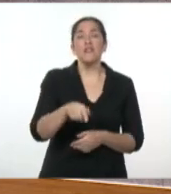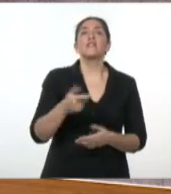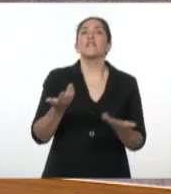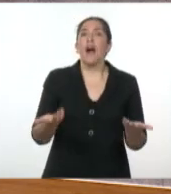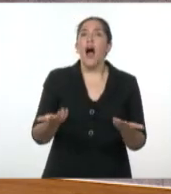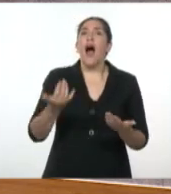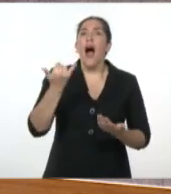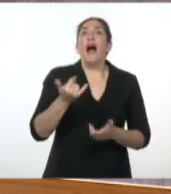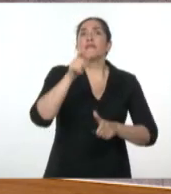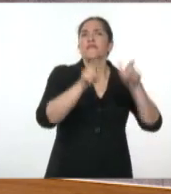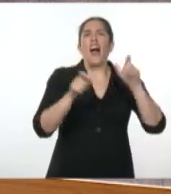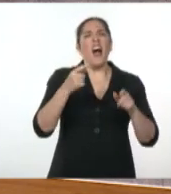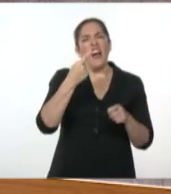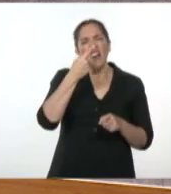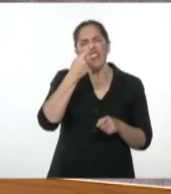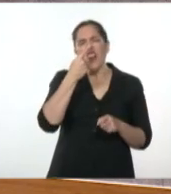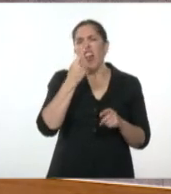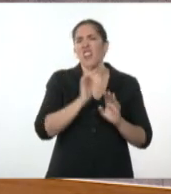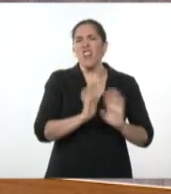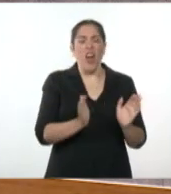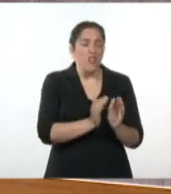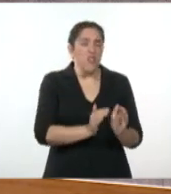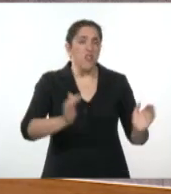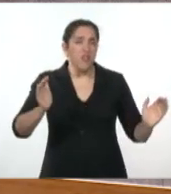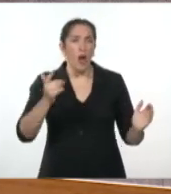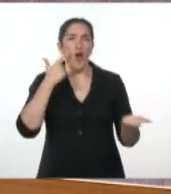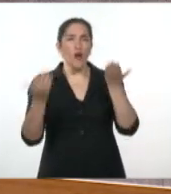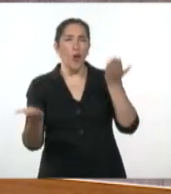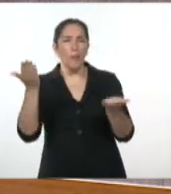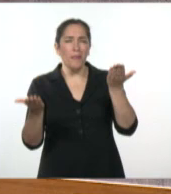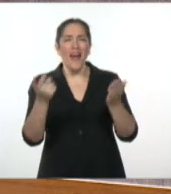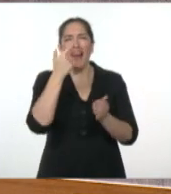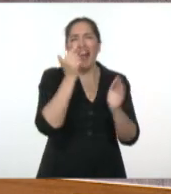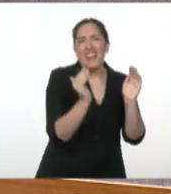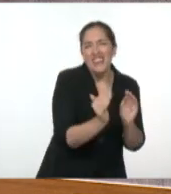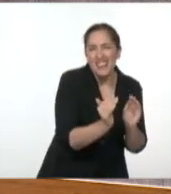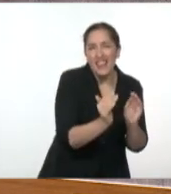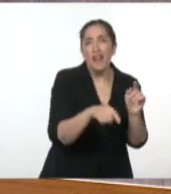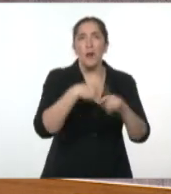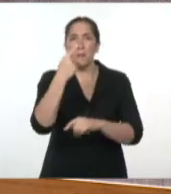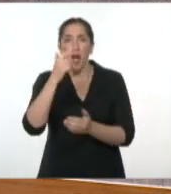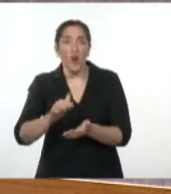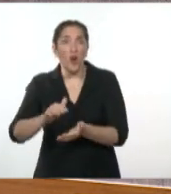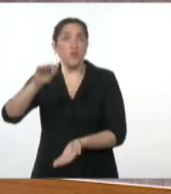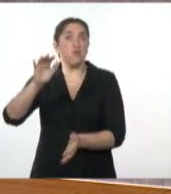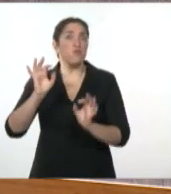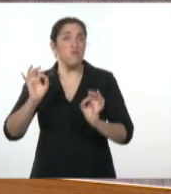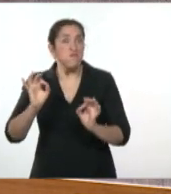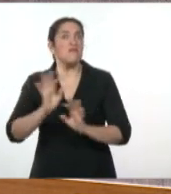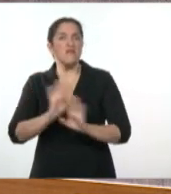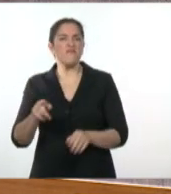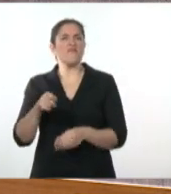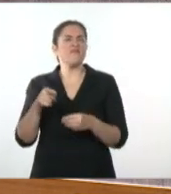de interés a los perritos cuando crecen, hacen este contraste entre los cachorros y los perros adultos, y como vos dijiste, aparece